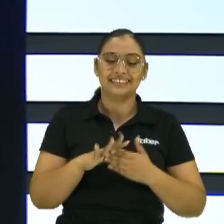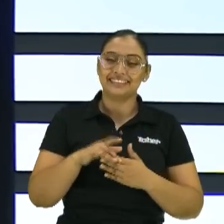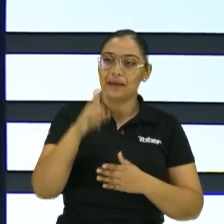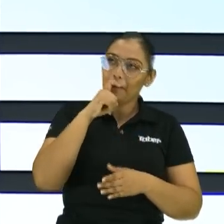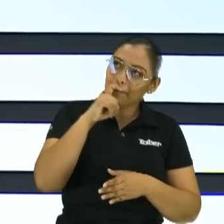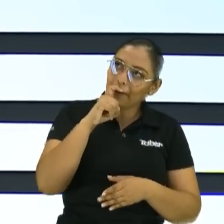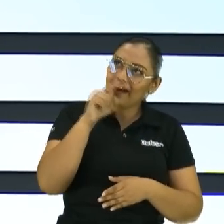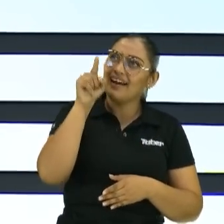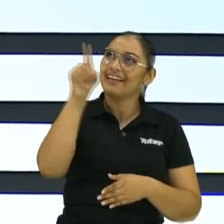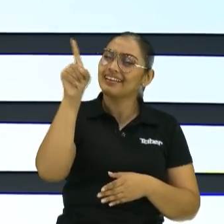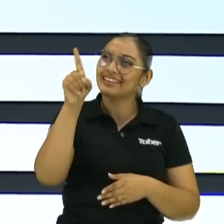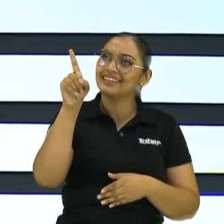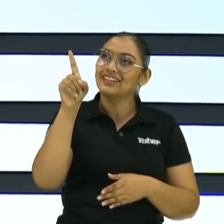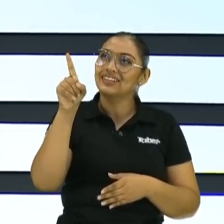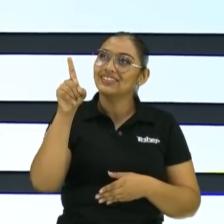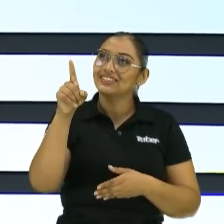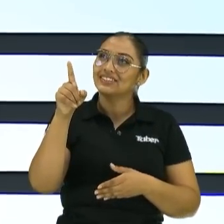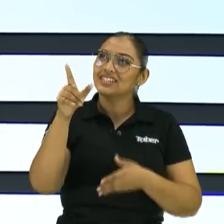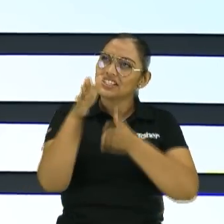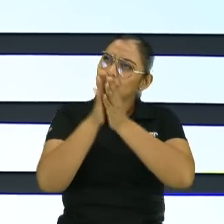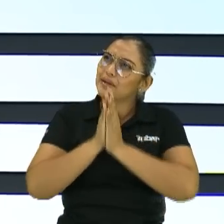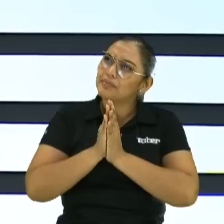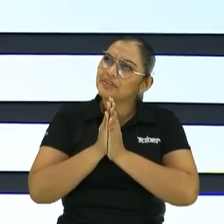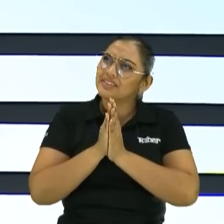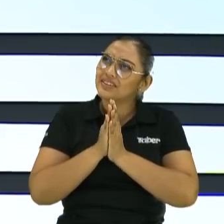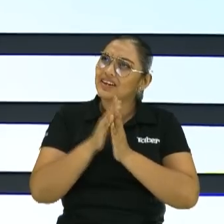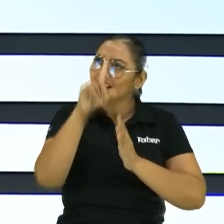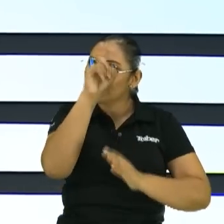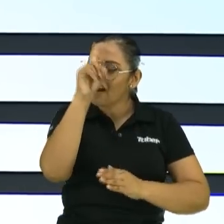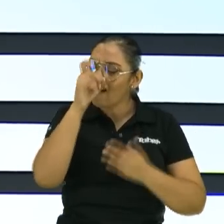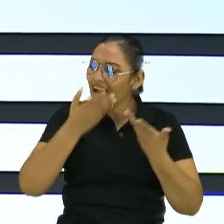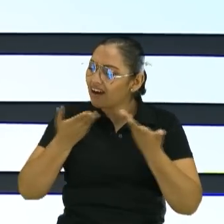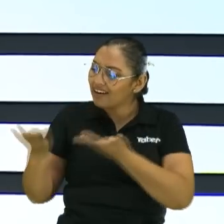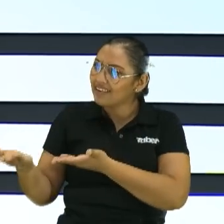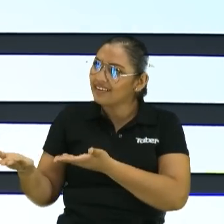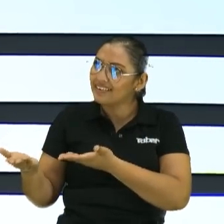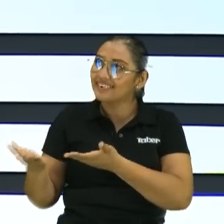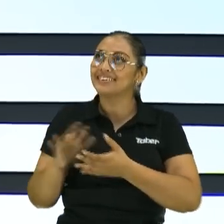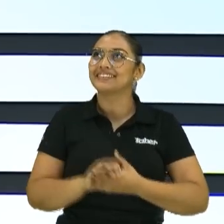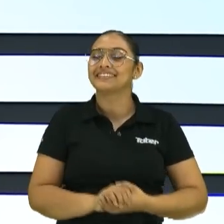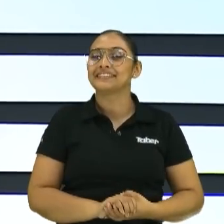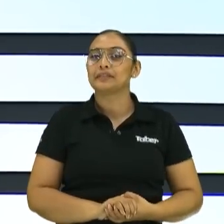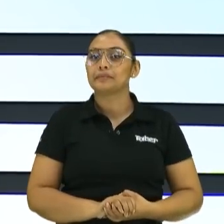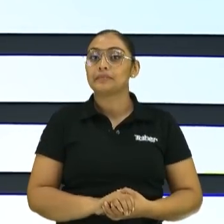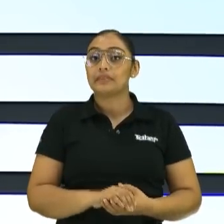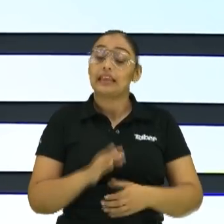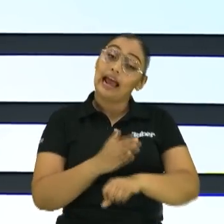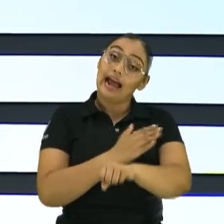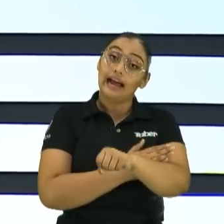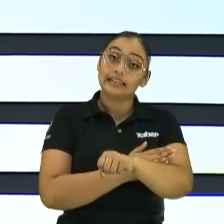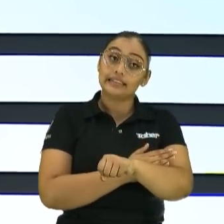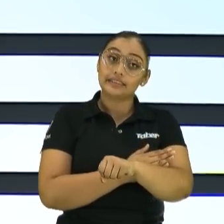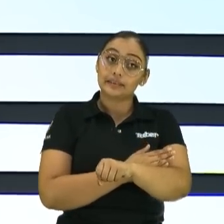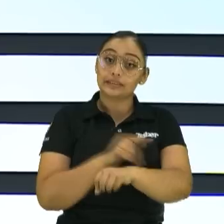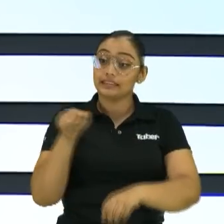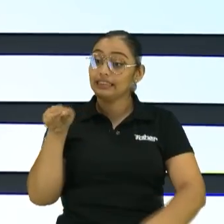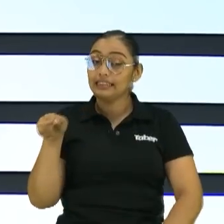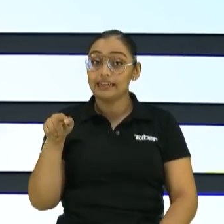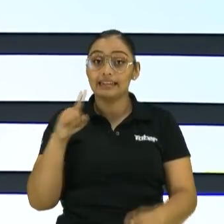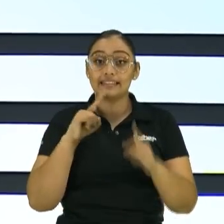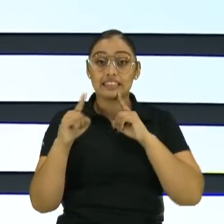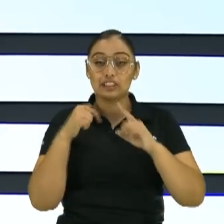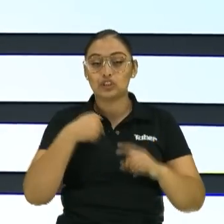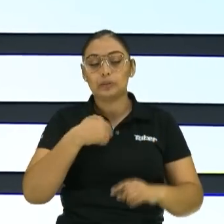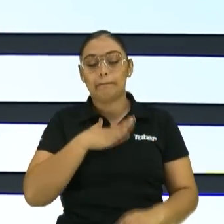ponga en la lista de volar gratis padre que le den el trabajo y antes de salir la entrevista yo tuve un día bastante jalado el día de hoy